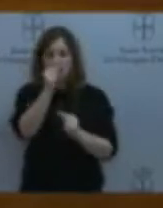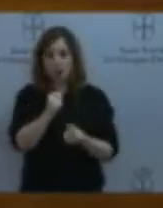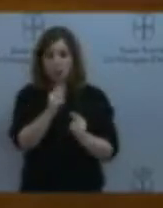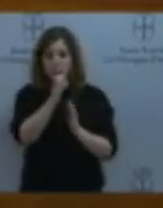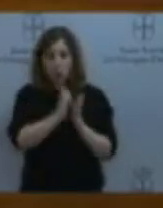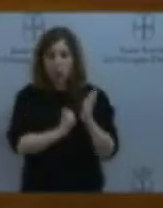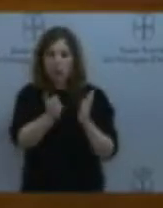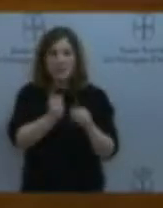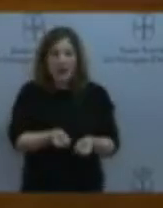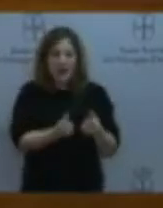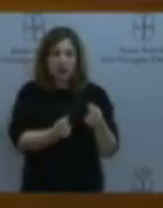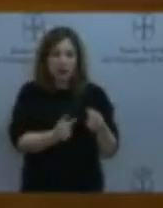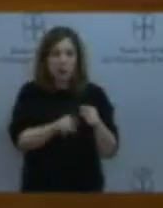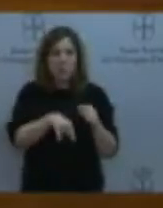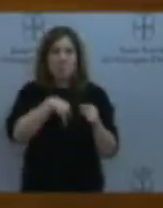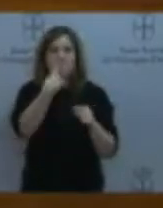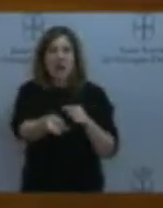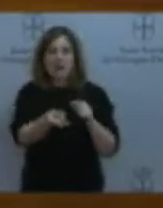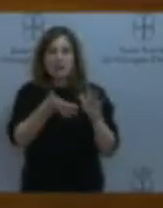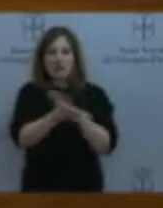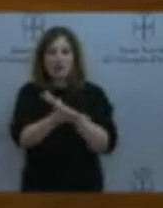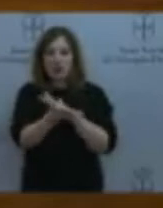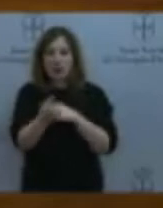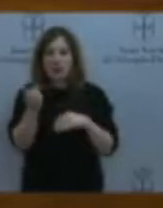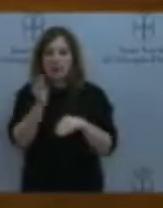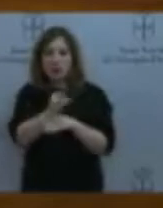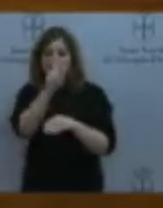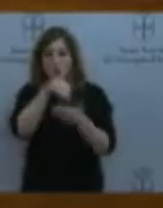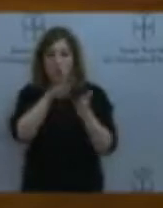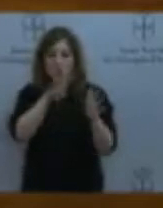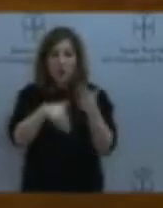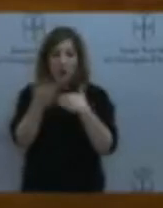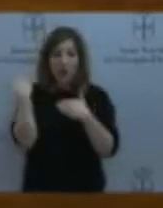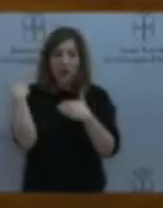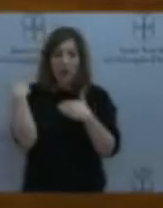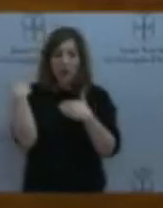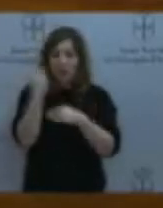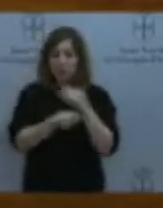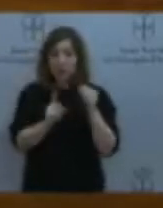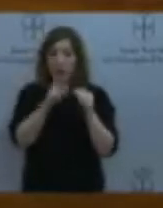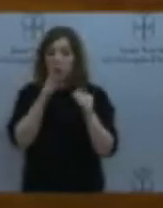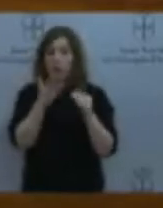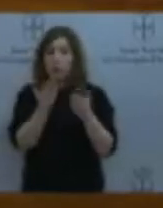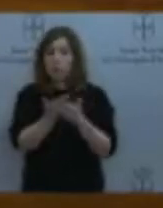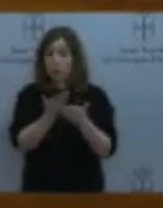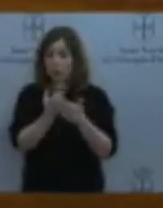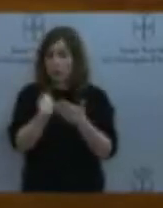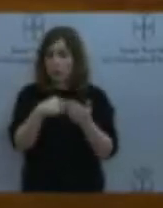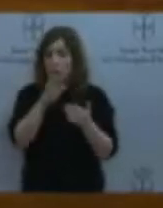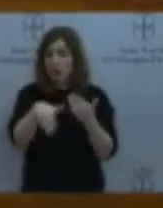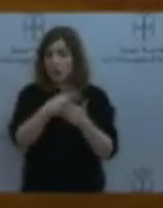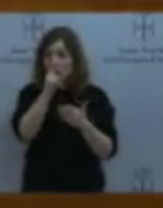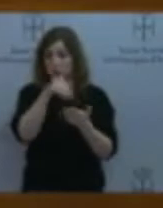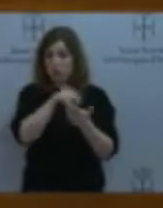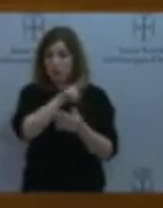gastemos más, es que estamos hablando de recuperar la inversión que había antes de 2009 y no lo haríamos al ritmo que nosotros les proponemos hasta 2022. No es pedir